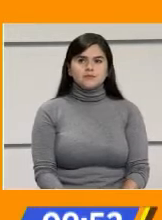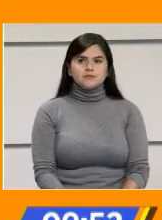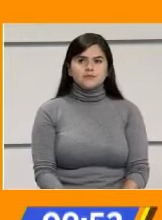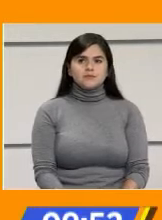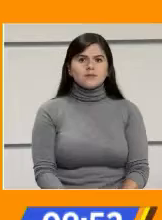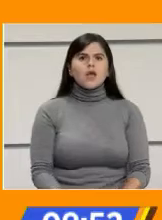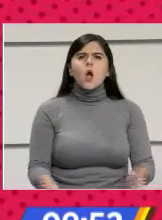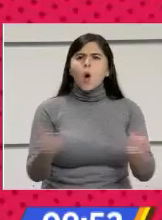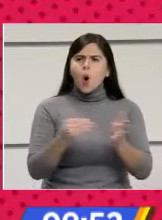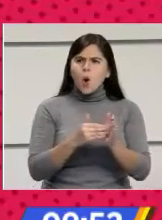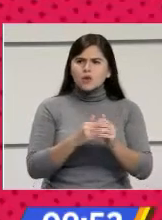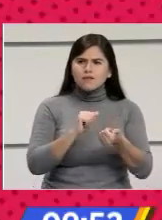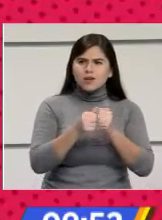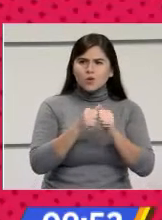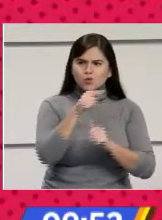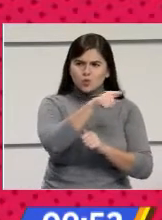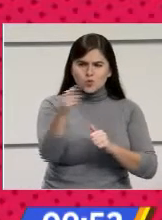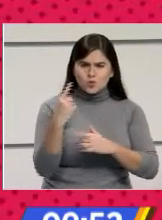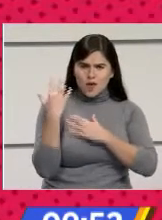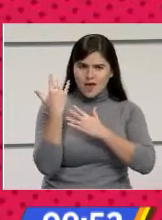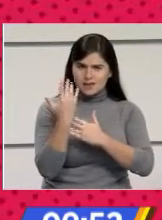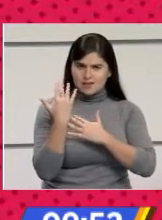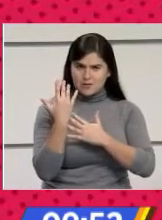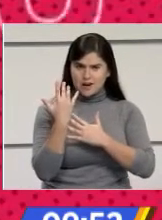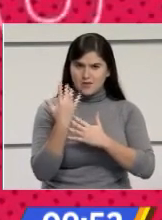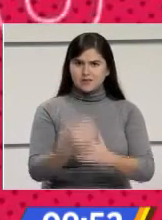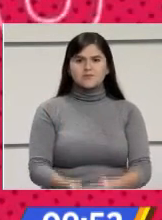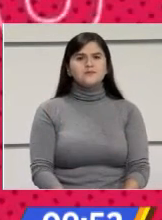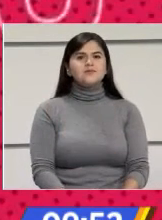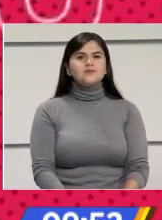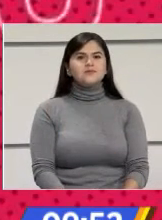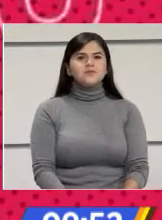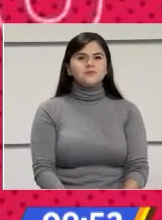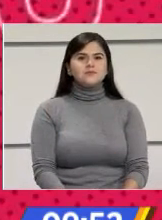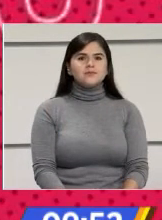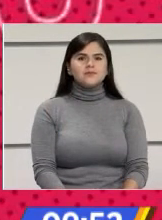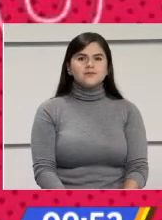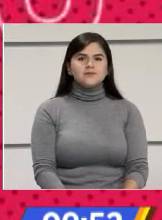Regresó el concurso que estabas esperando.